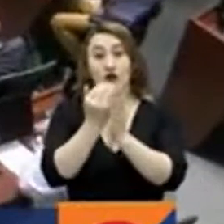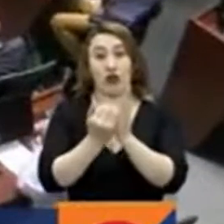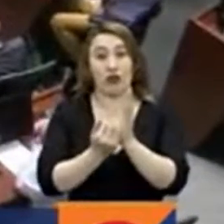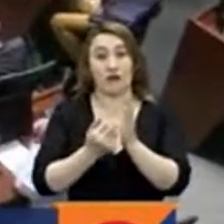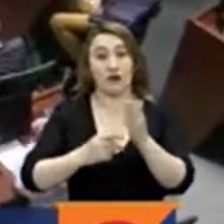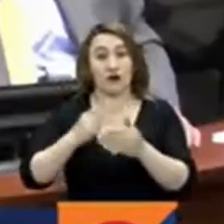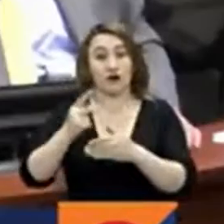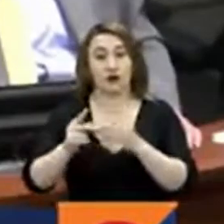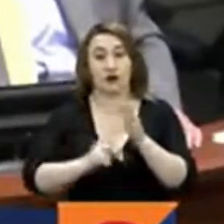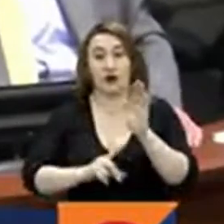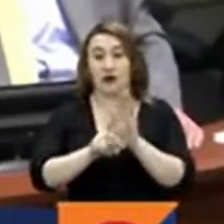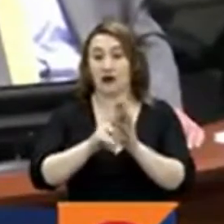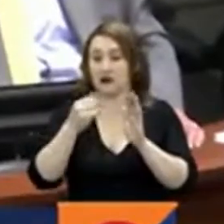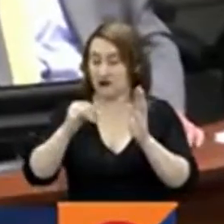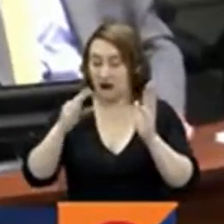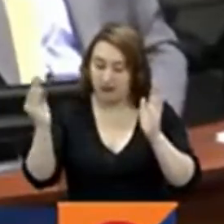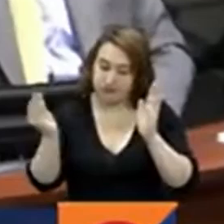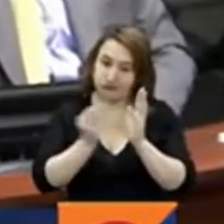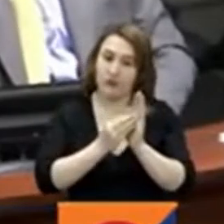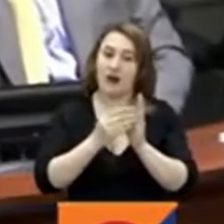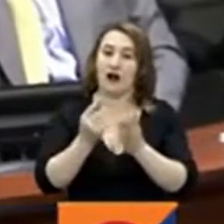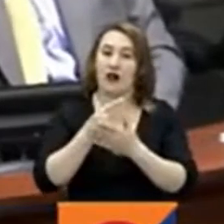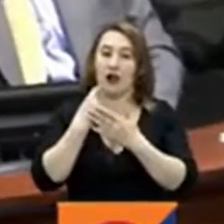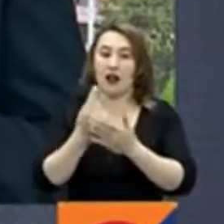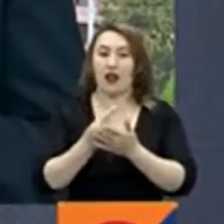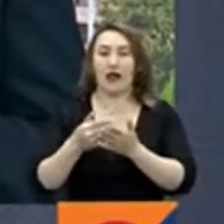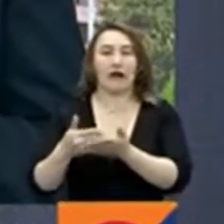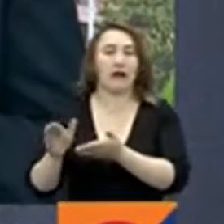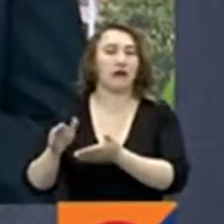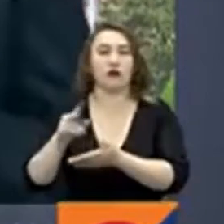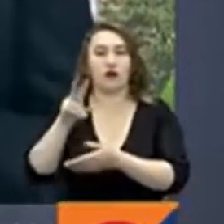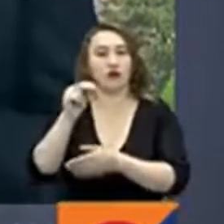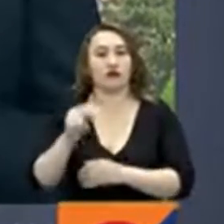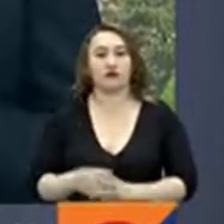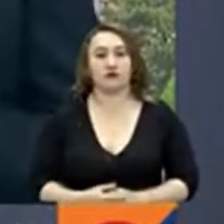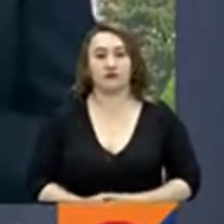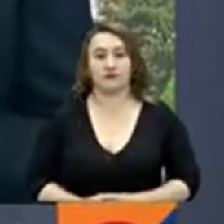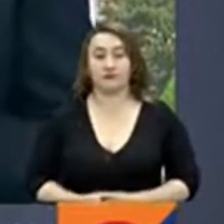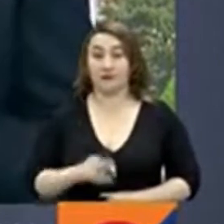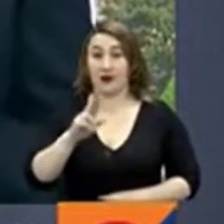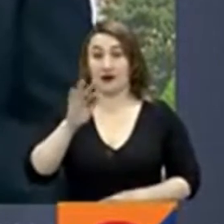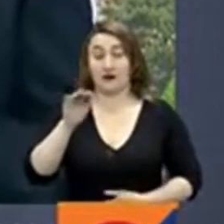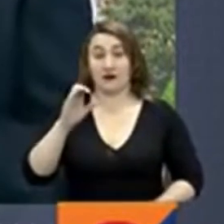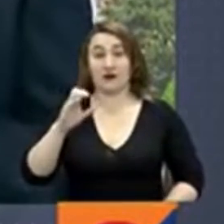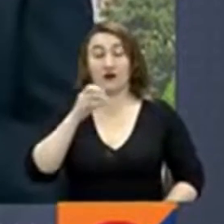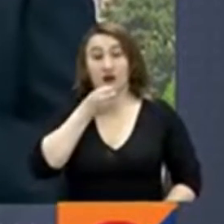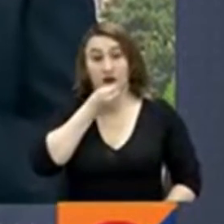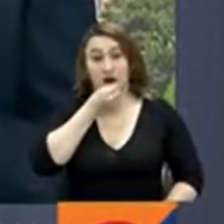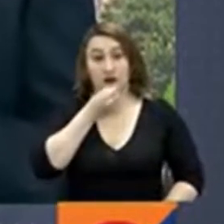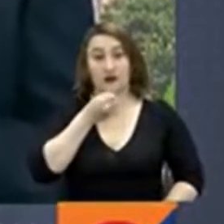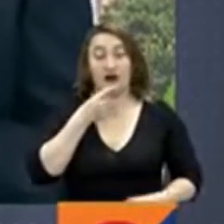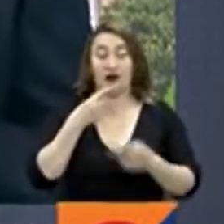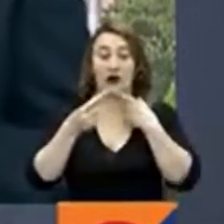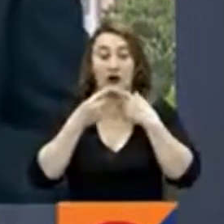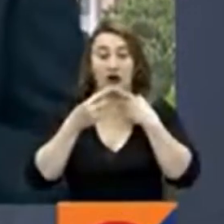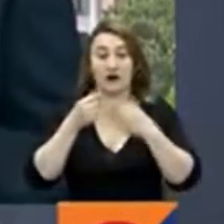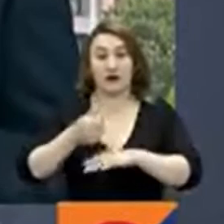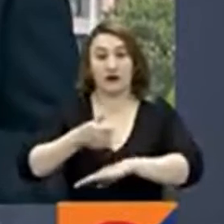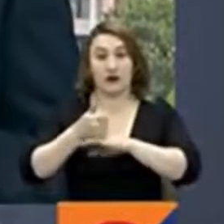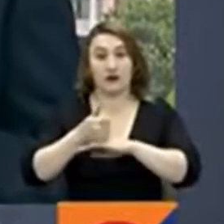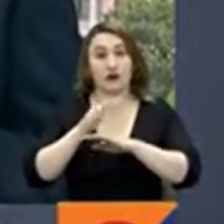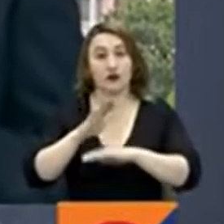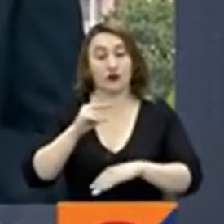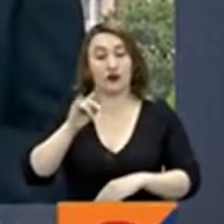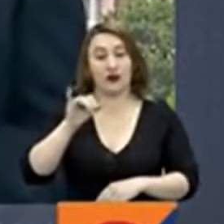ley que ya hayan entrado en discusión en una sesión. Pues RTVC Noticias habló con el director designado de la DIAN,